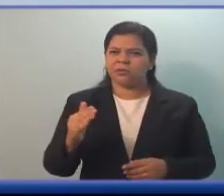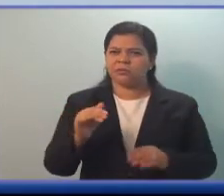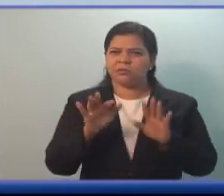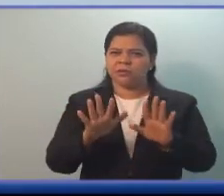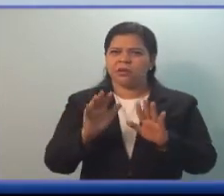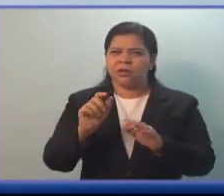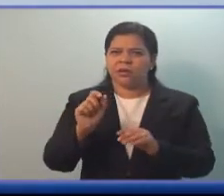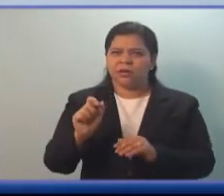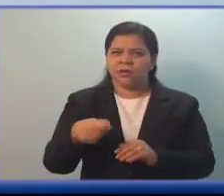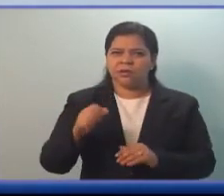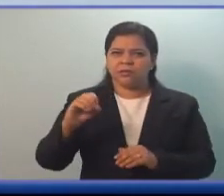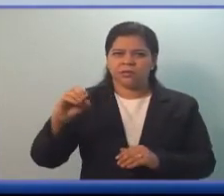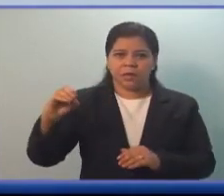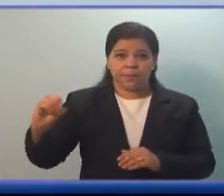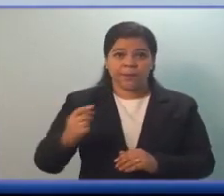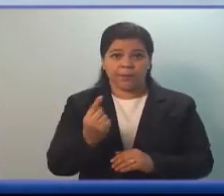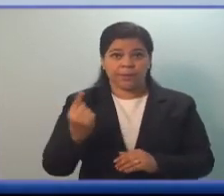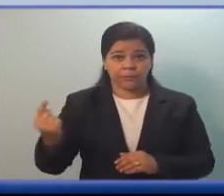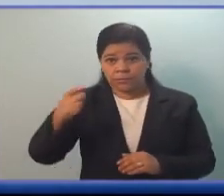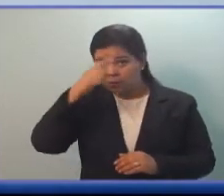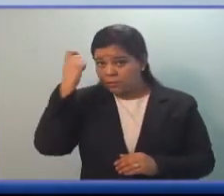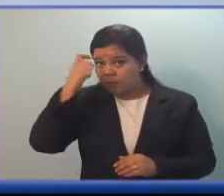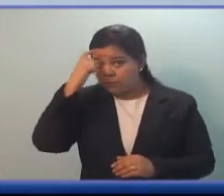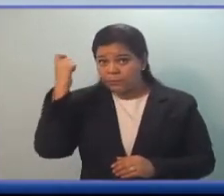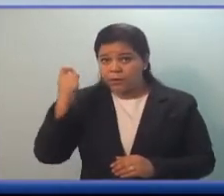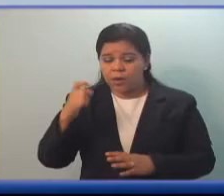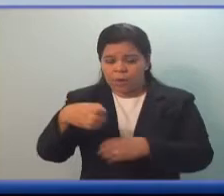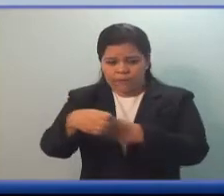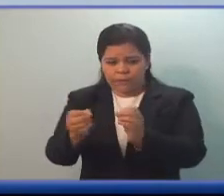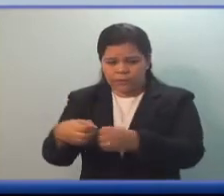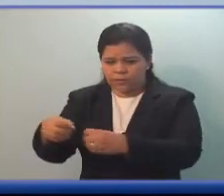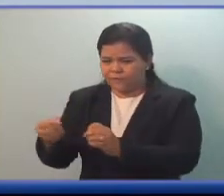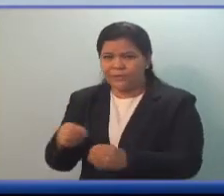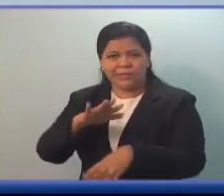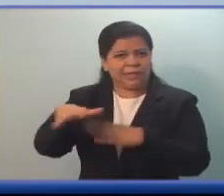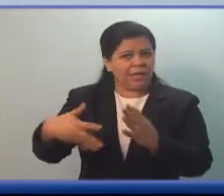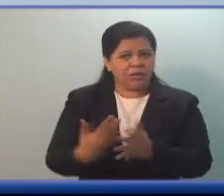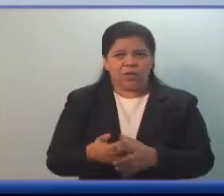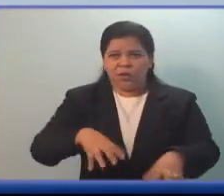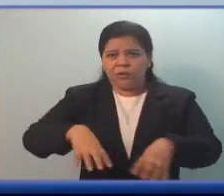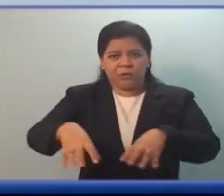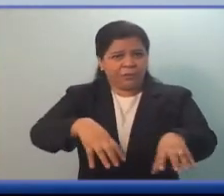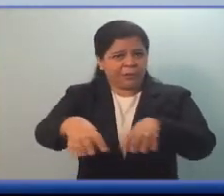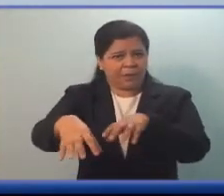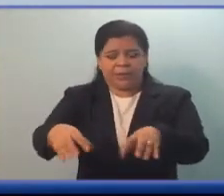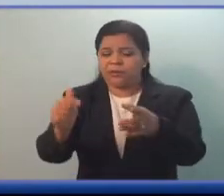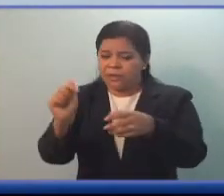10.000, creo, empleados, ¿verdad? Y con oficinas regionales, bueno, en todos los distritos,